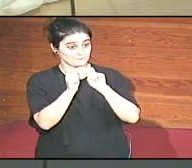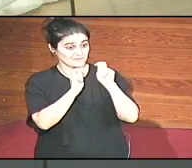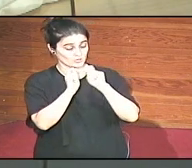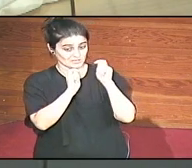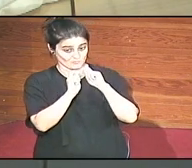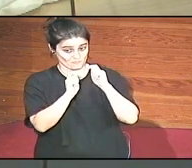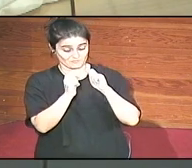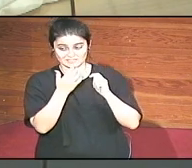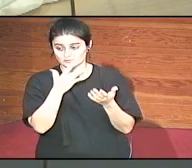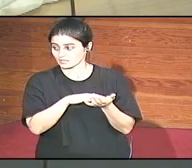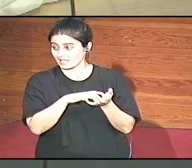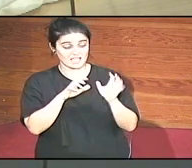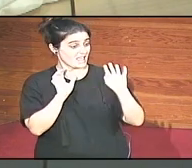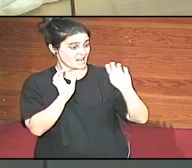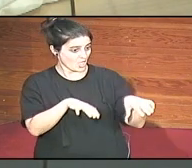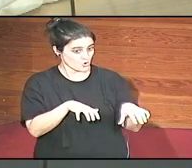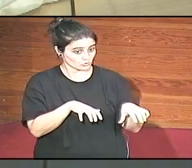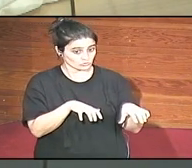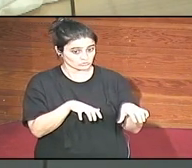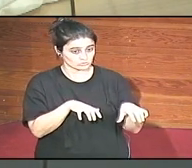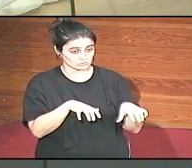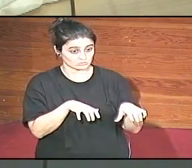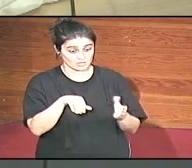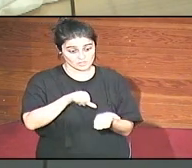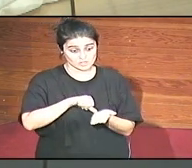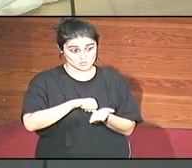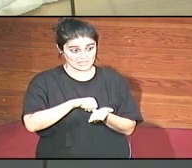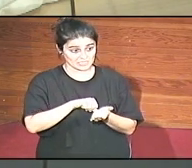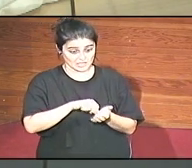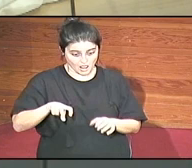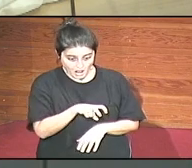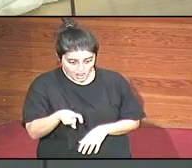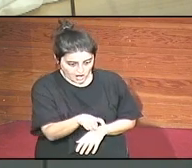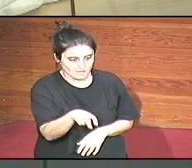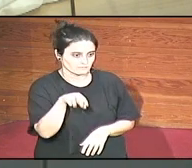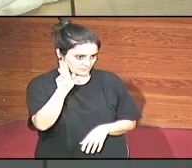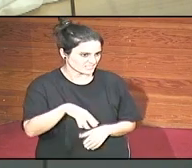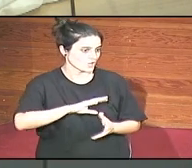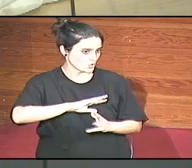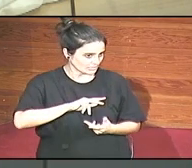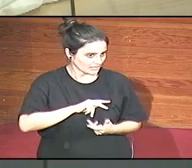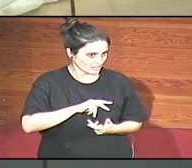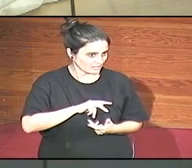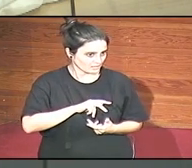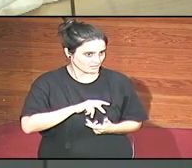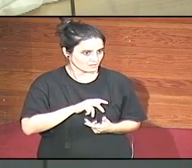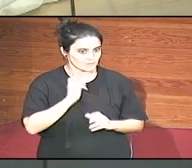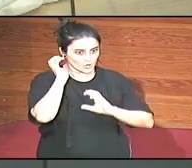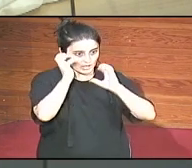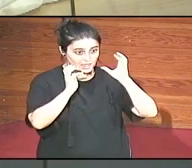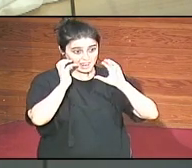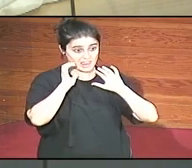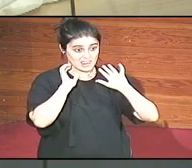león que se escapa en una ciudad es una noticia pero no los leones no viven en las ciudades